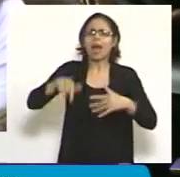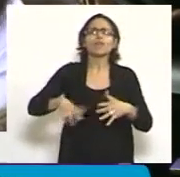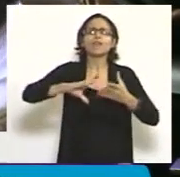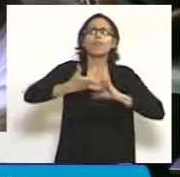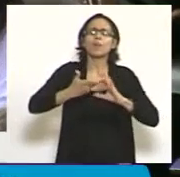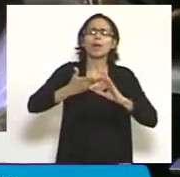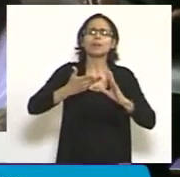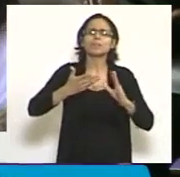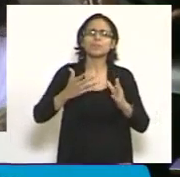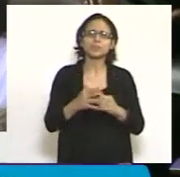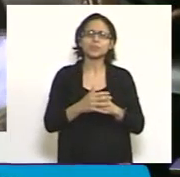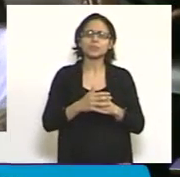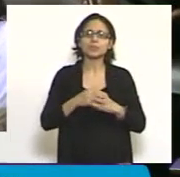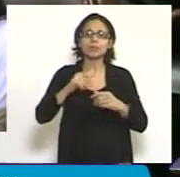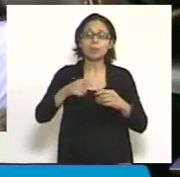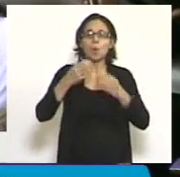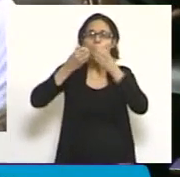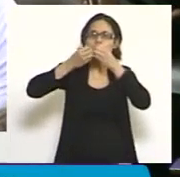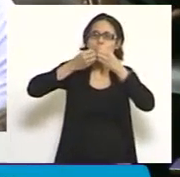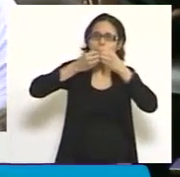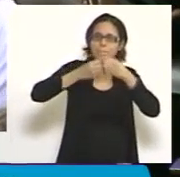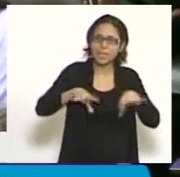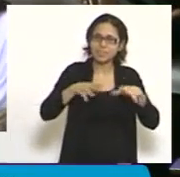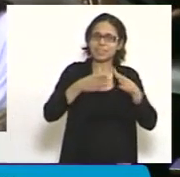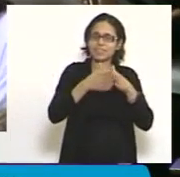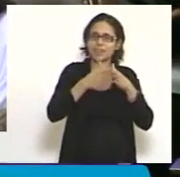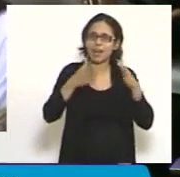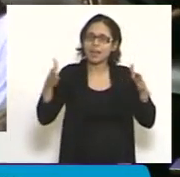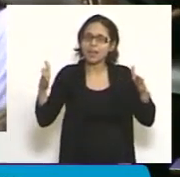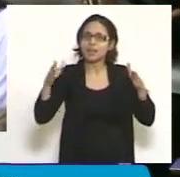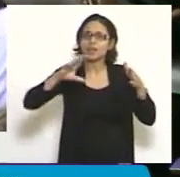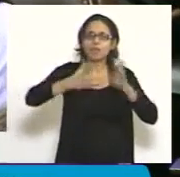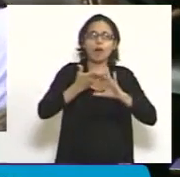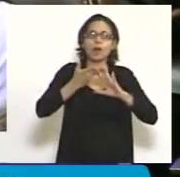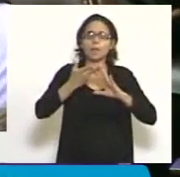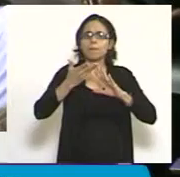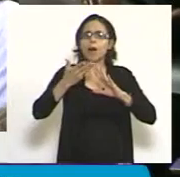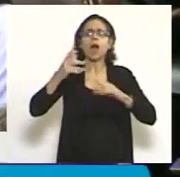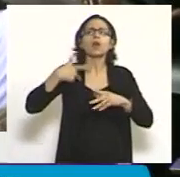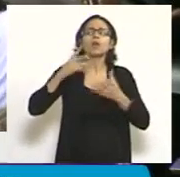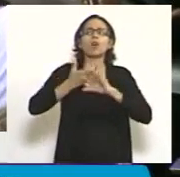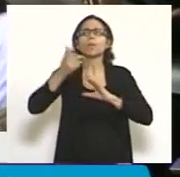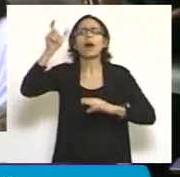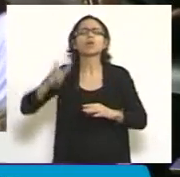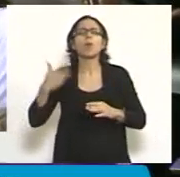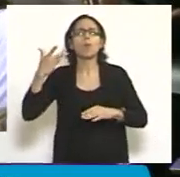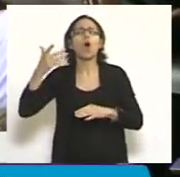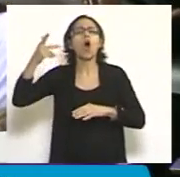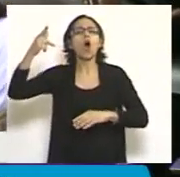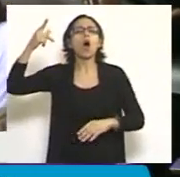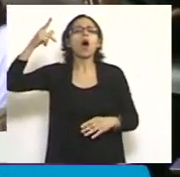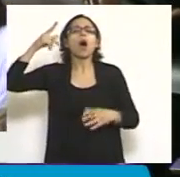ruptura, el inicio de esta interpelación kirchnerista al Poder Judicial para